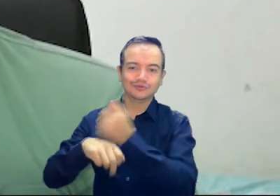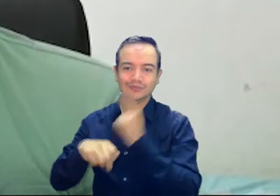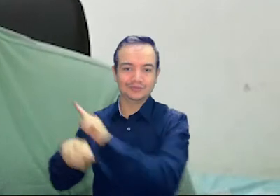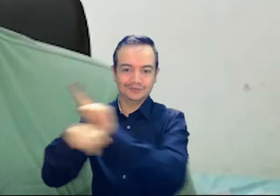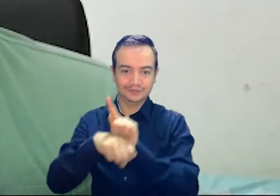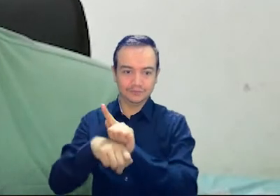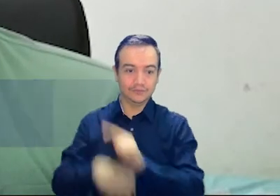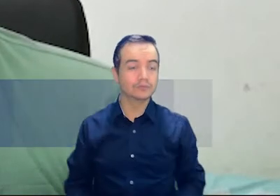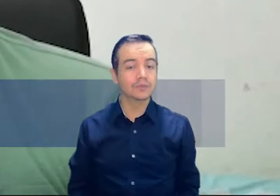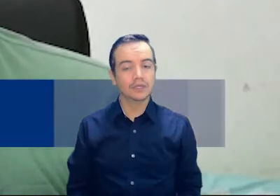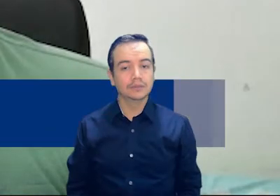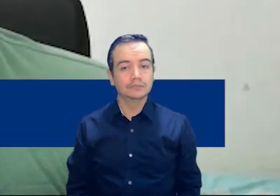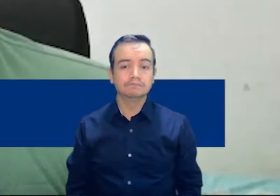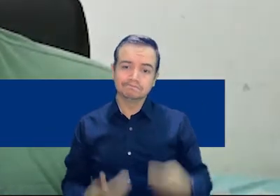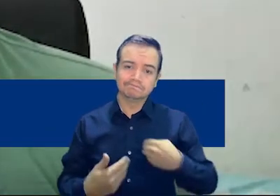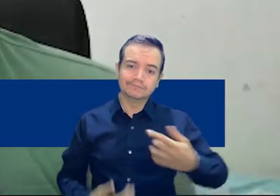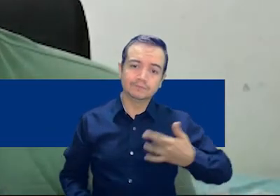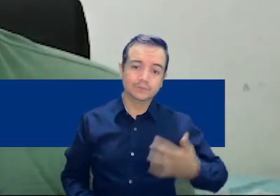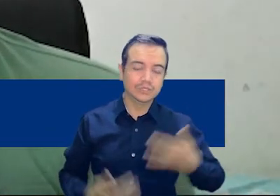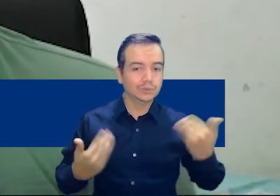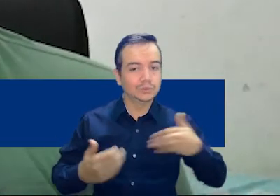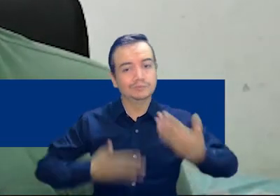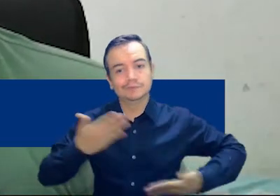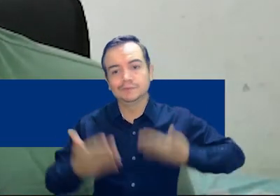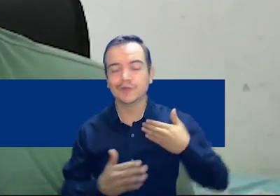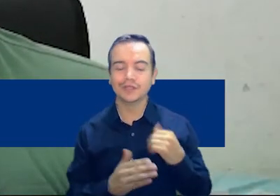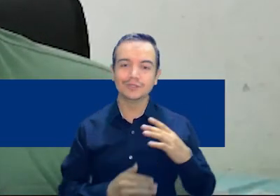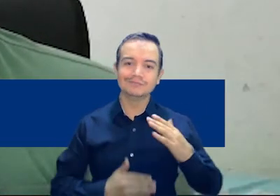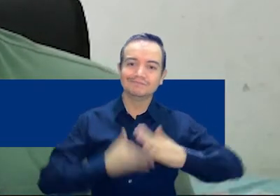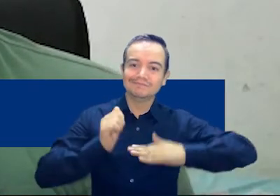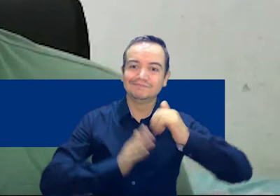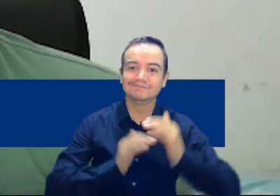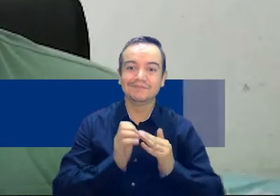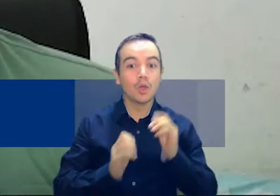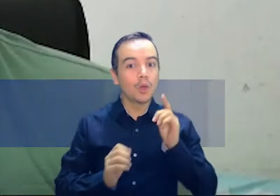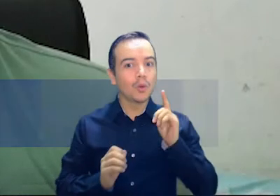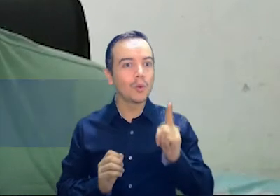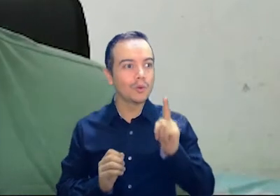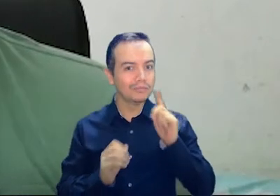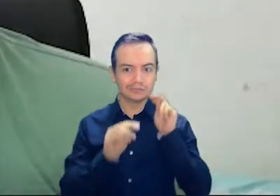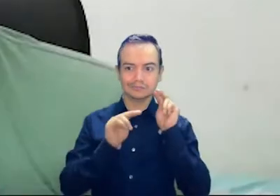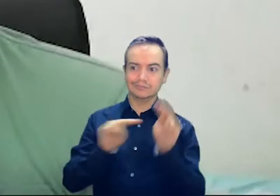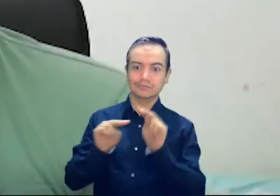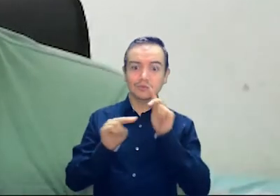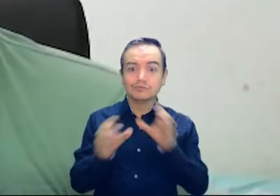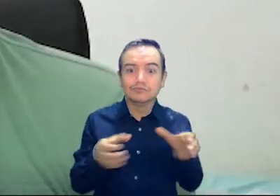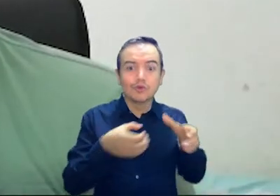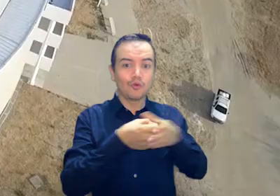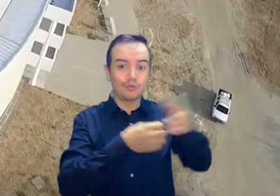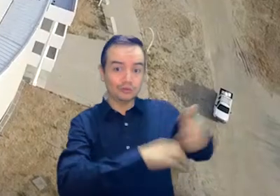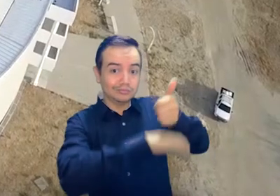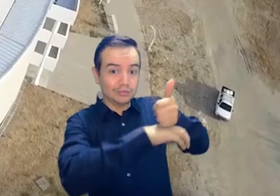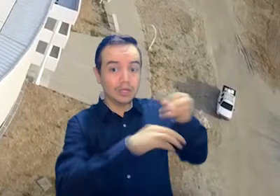totalmente satisfactorio porque, a pesar de la virtualidad, hemos visto que hay un esmero total de toda la junta directiva y de